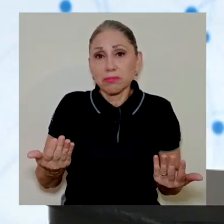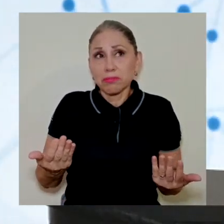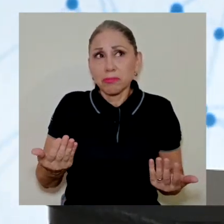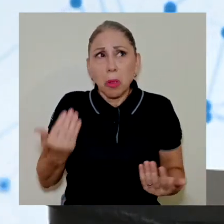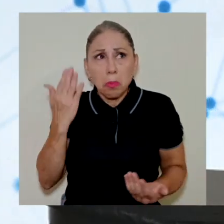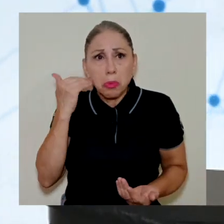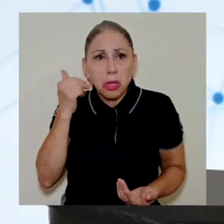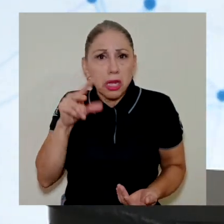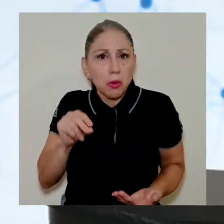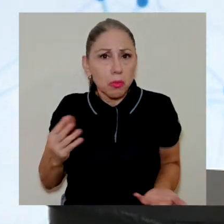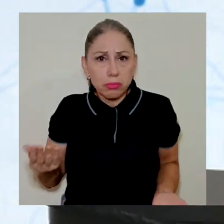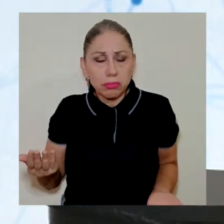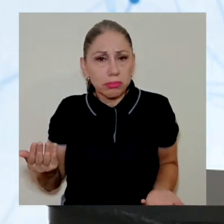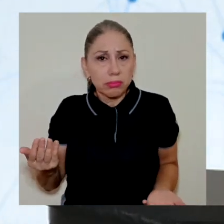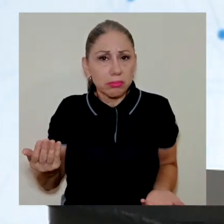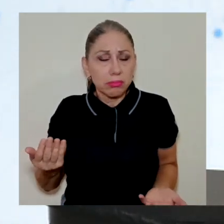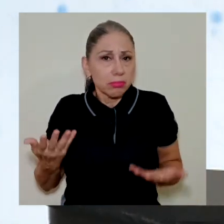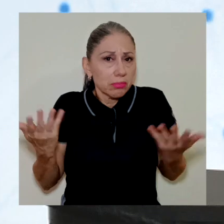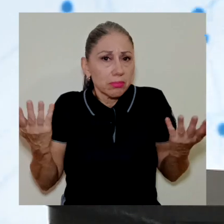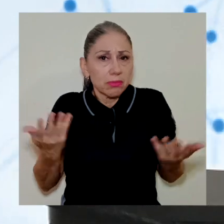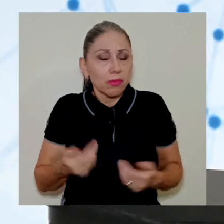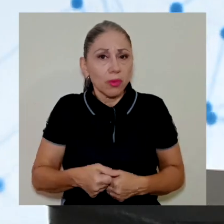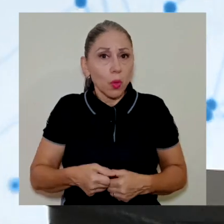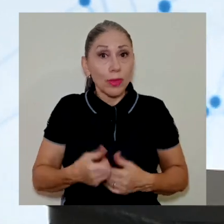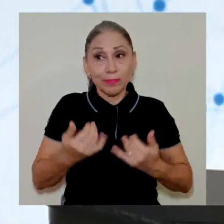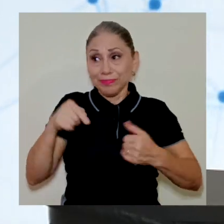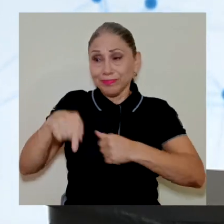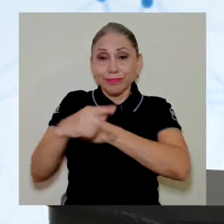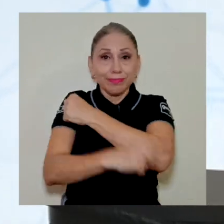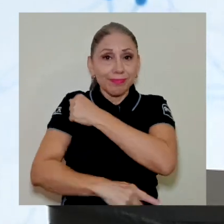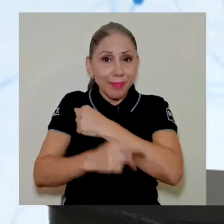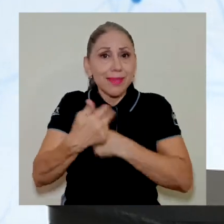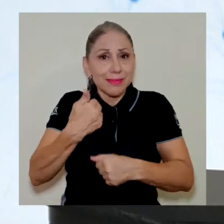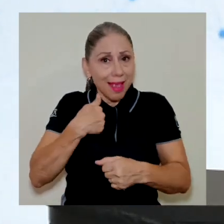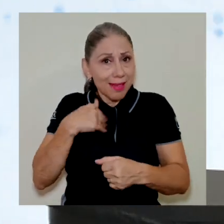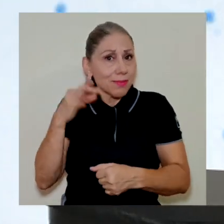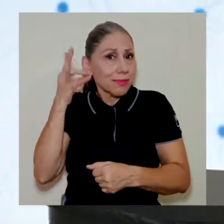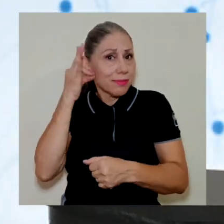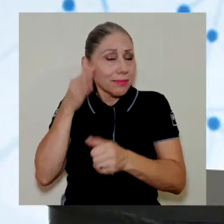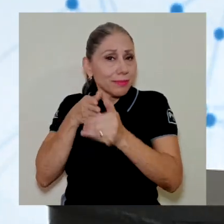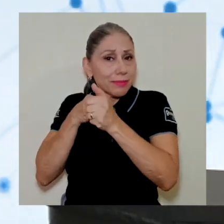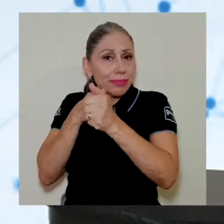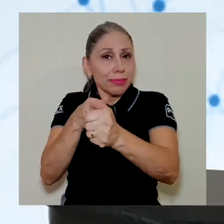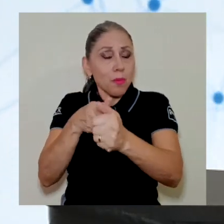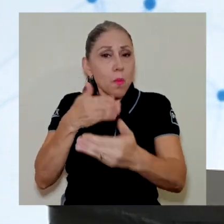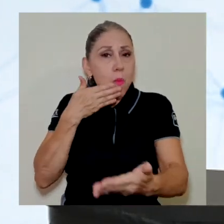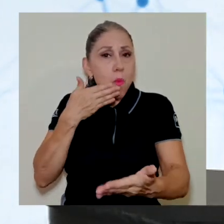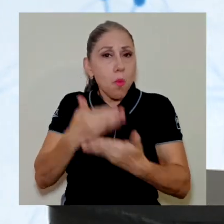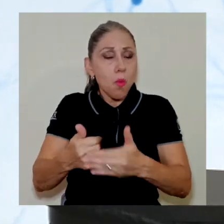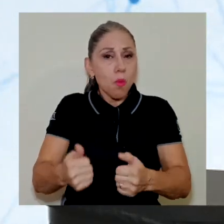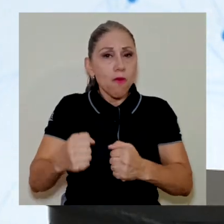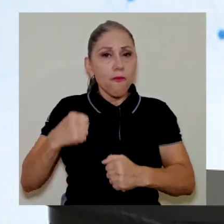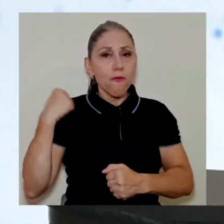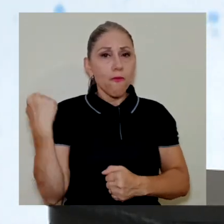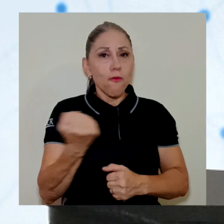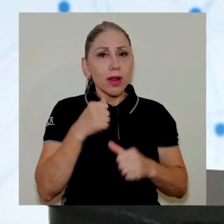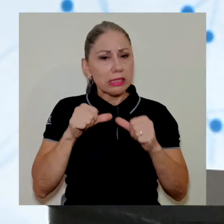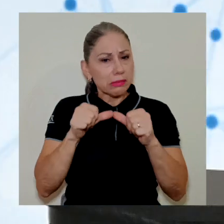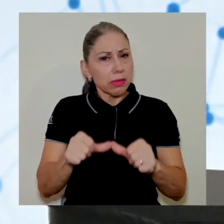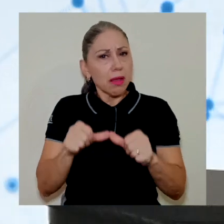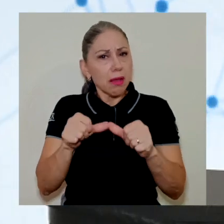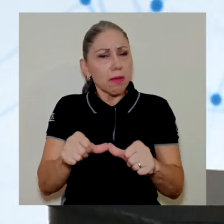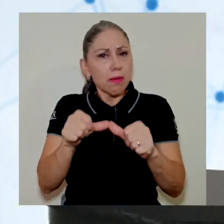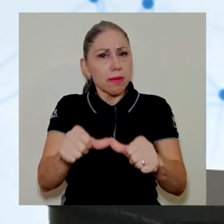qué no, cuando efectivamente en este país hay liderazgos femeninos muy buenos, muy fuertes, y que se